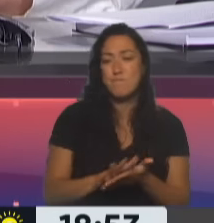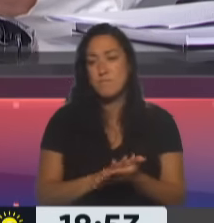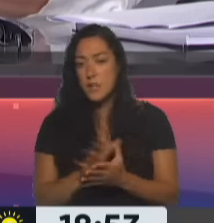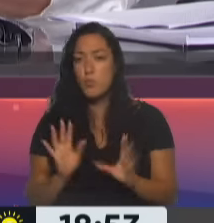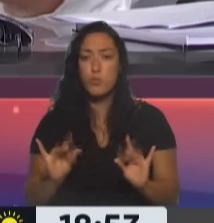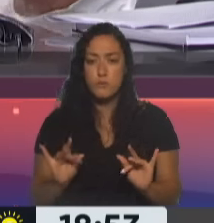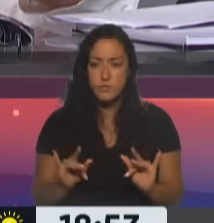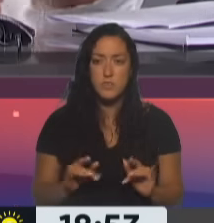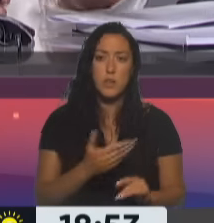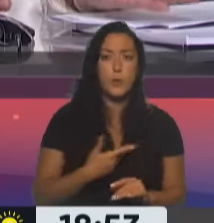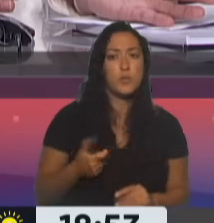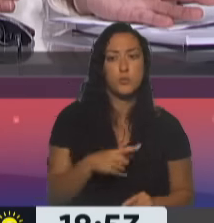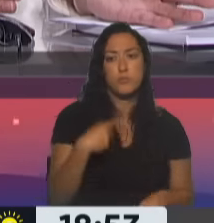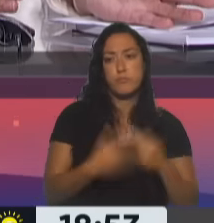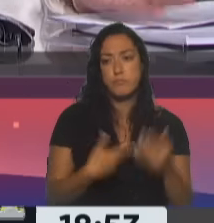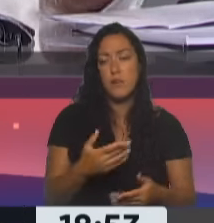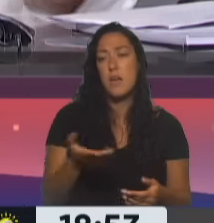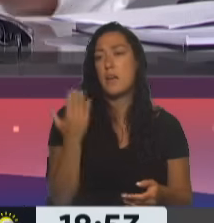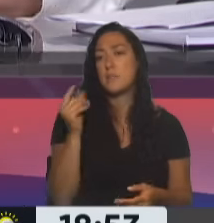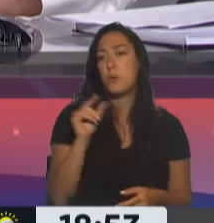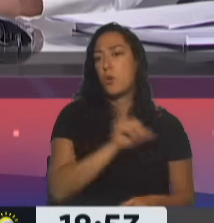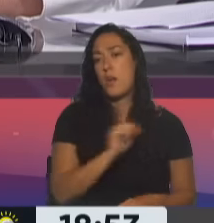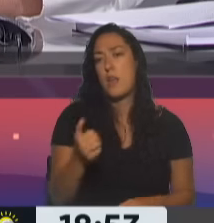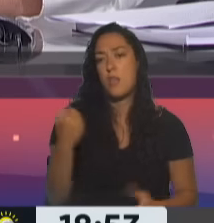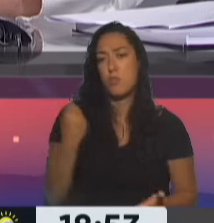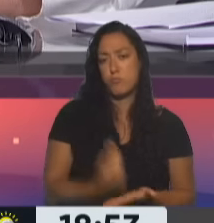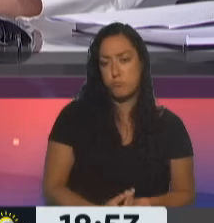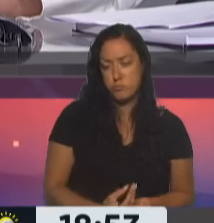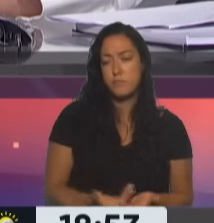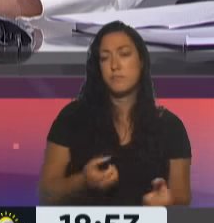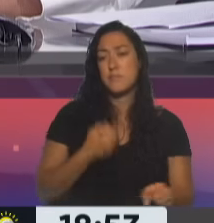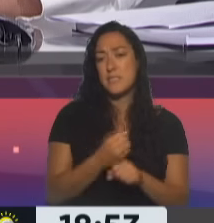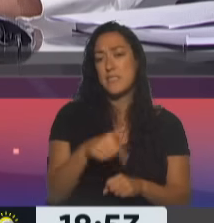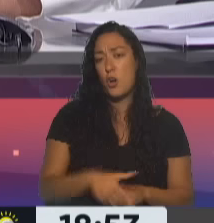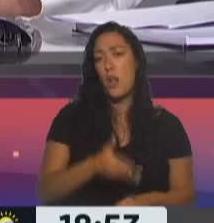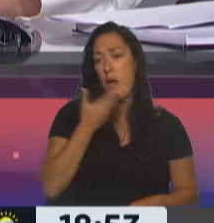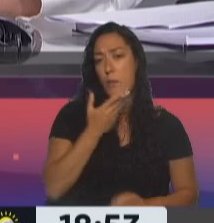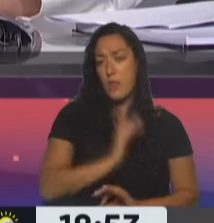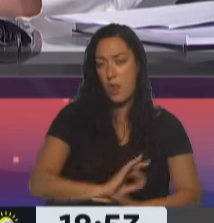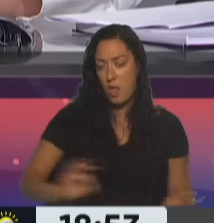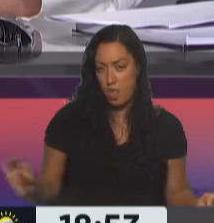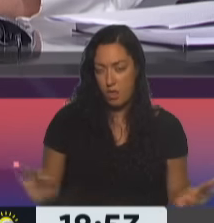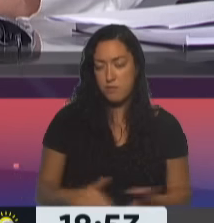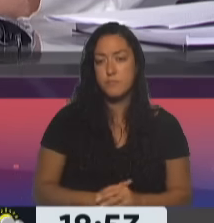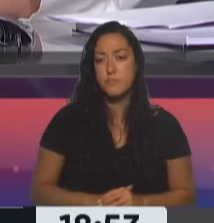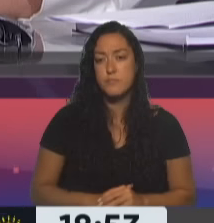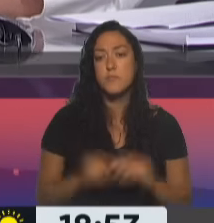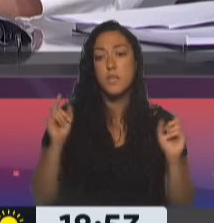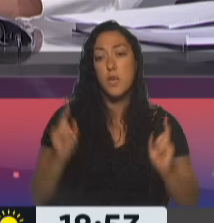gobierno. Por ahora, obviamente, recién está ganando. Claro. Todavía no hizo declaraciones al respecto, pero bueno, ya